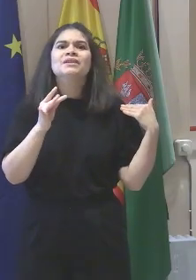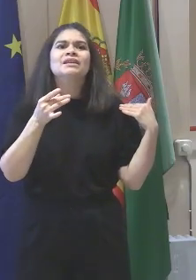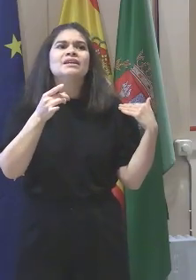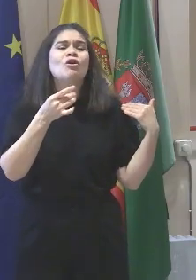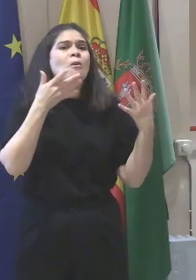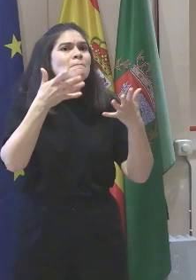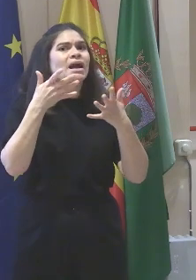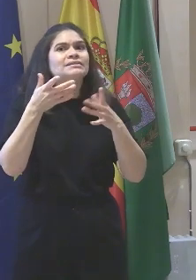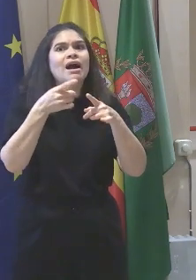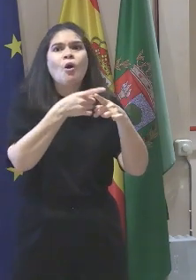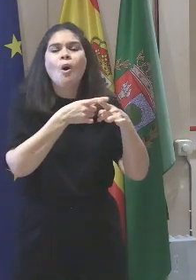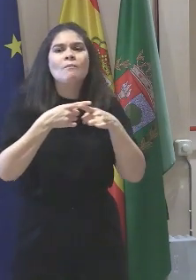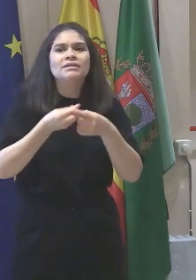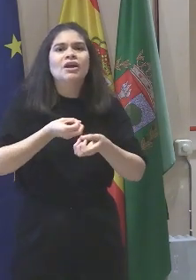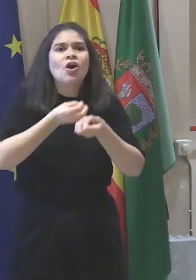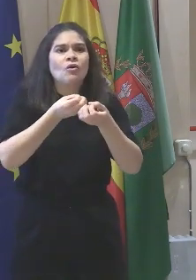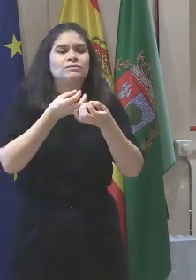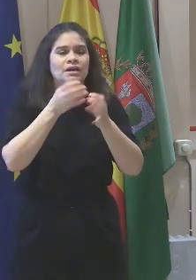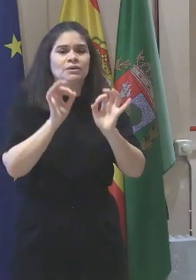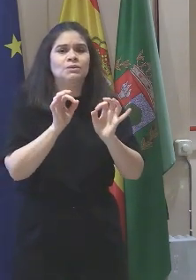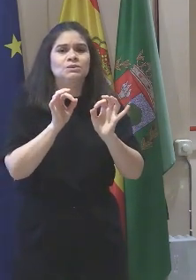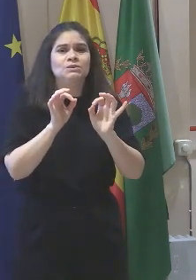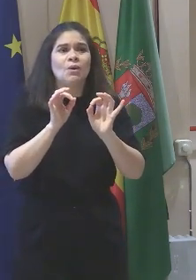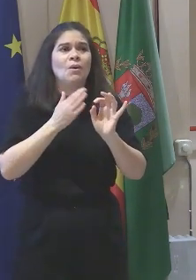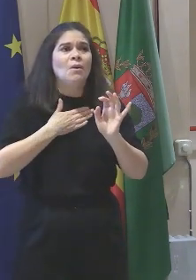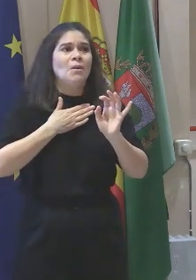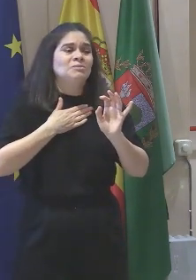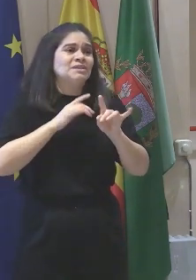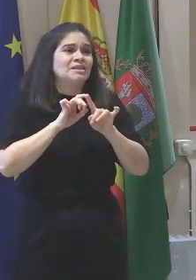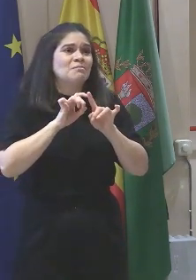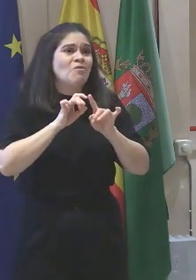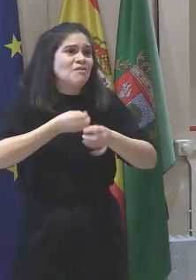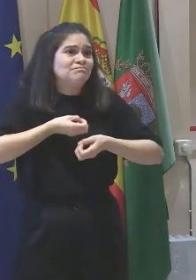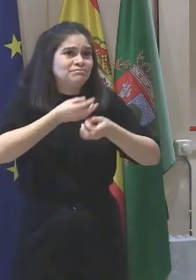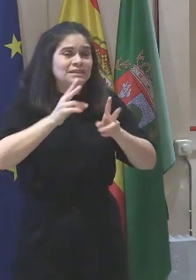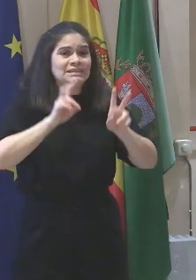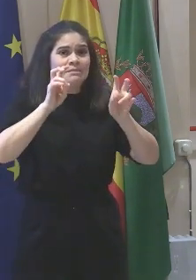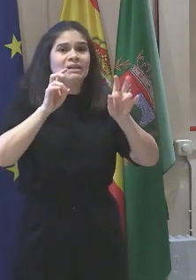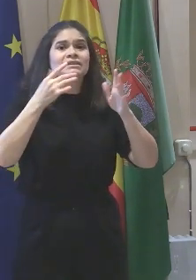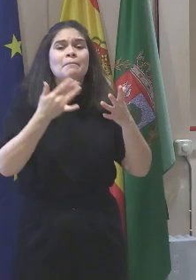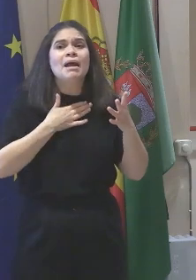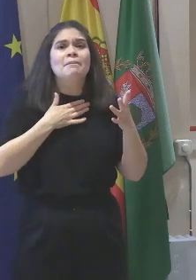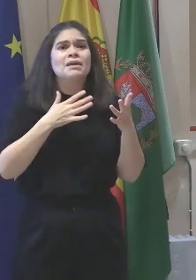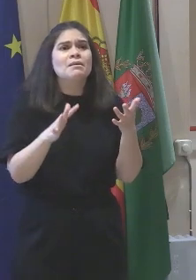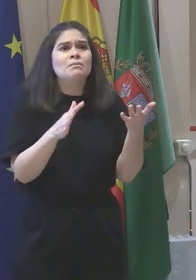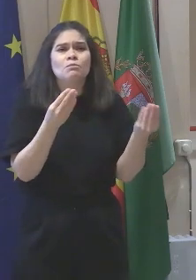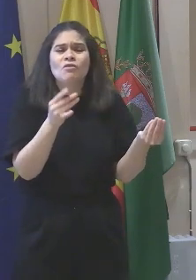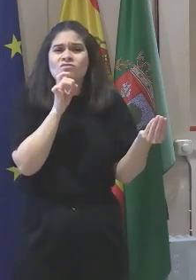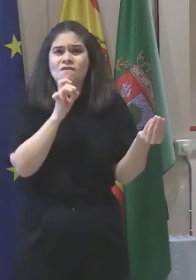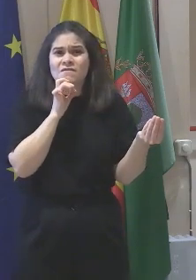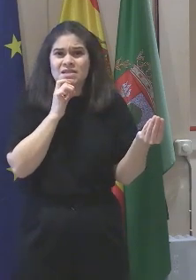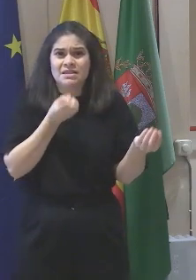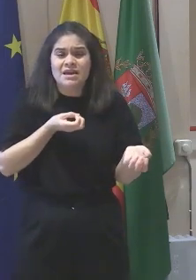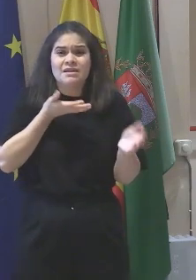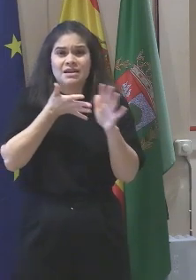encanta compartir y dar este tipo de sesiones, es una de las sesiones que más difíciles me parece de dar, porque si